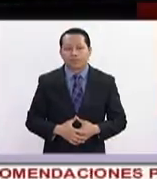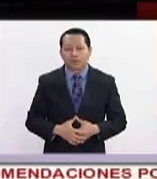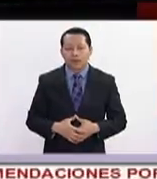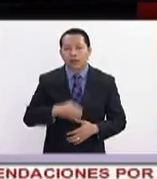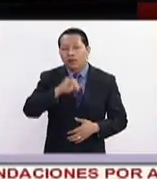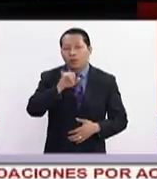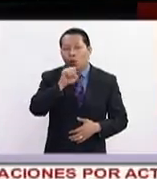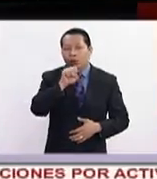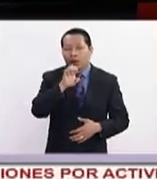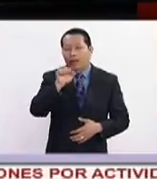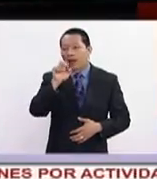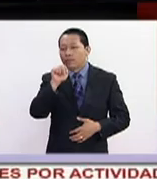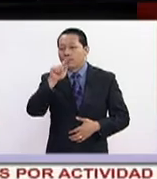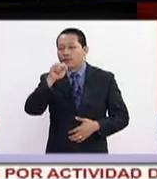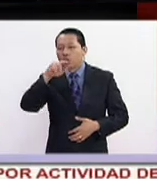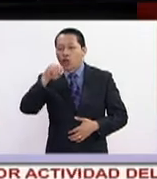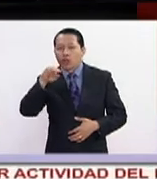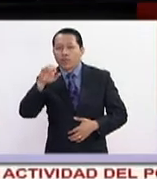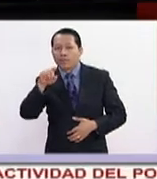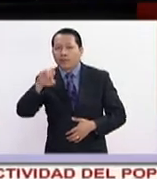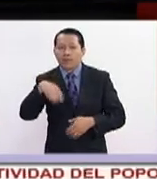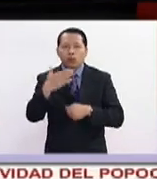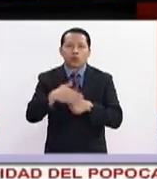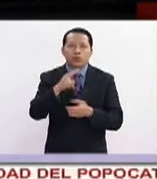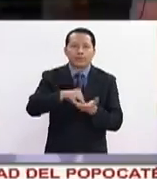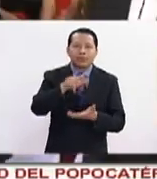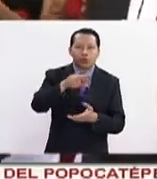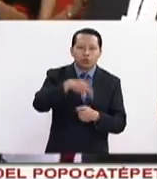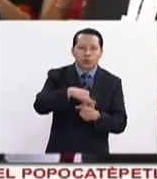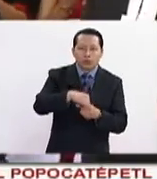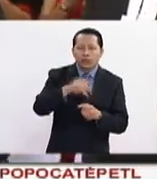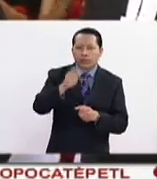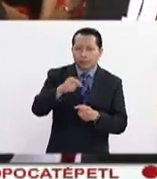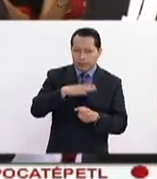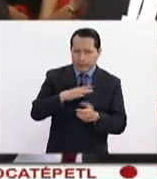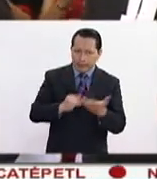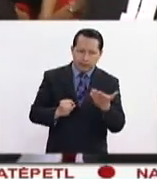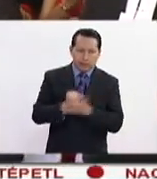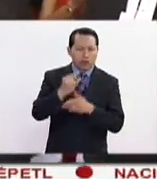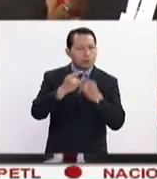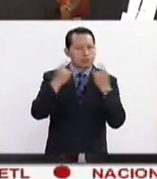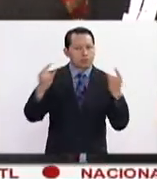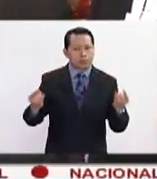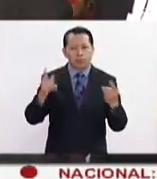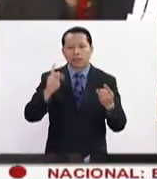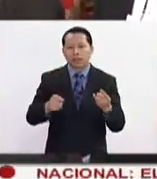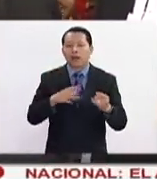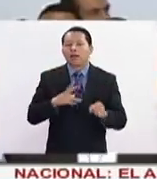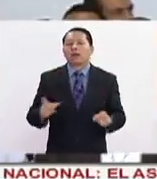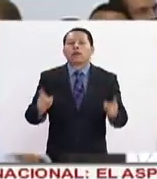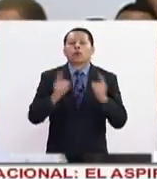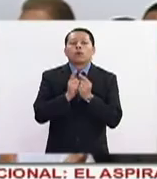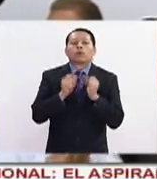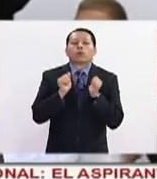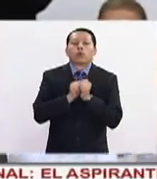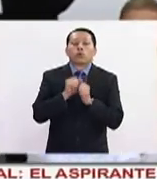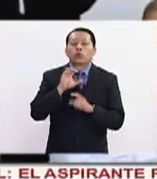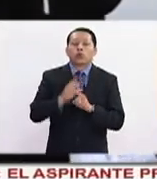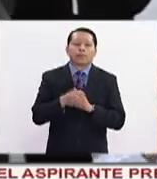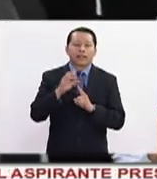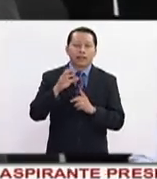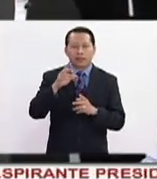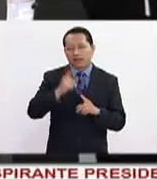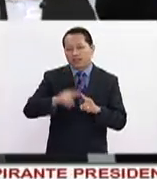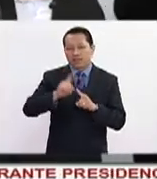José Antonio Meade aseguró que en las elecciones del 2018 nuestro país va a enfrentar una decisión histórica. Él tuvo un encuentro con comités